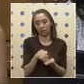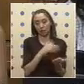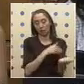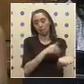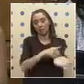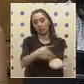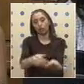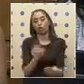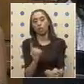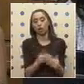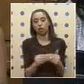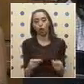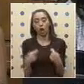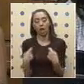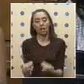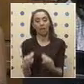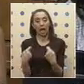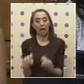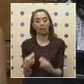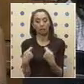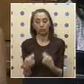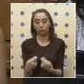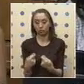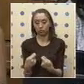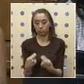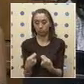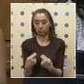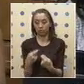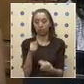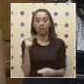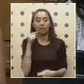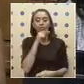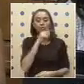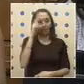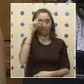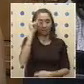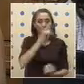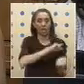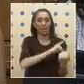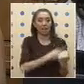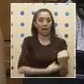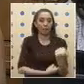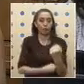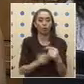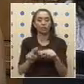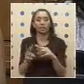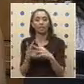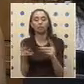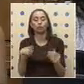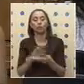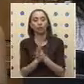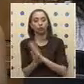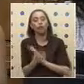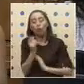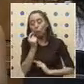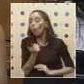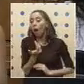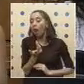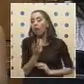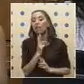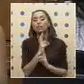millones de dólares en esa falsa idea de que la fuerza lo resuelve todo. ¿Cuál es el resultado?